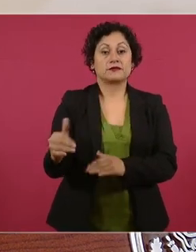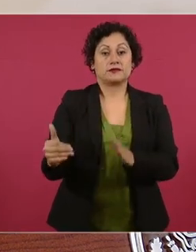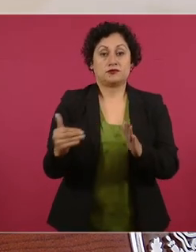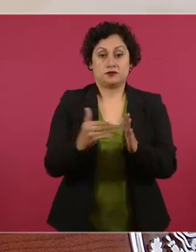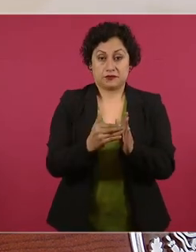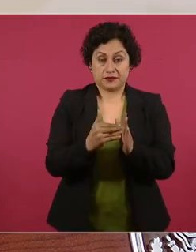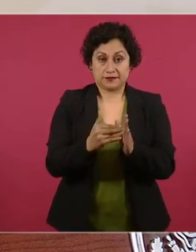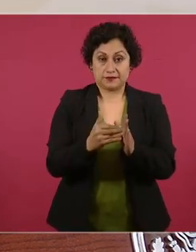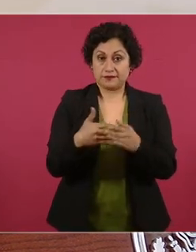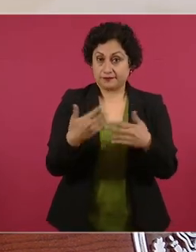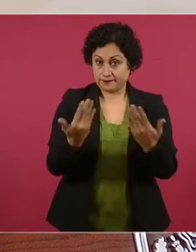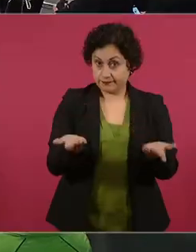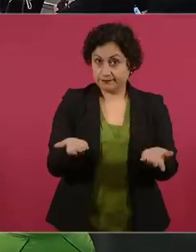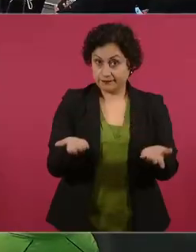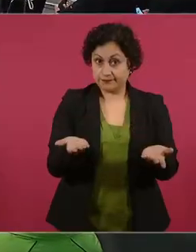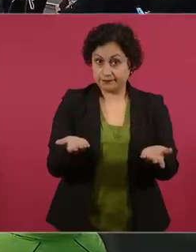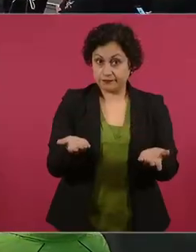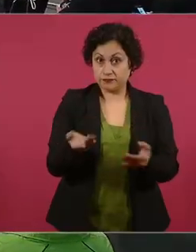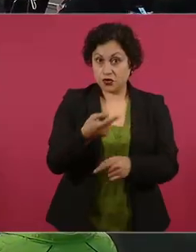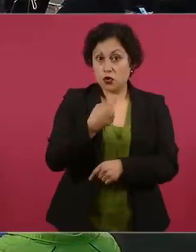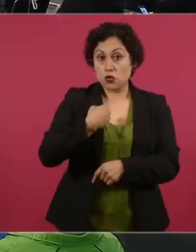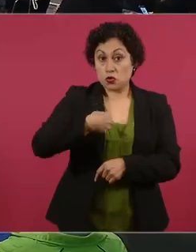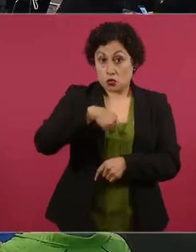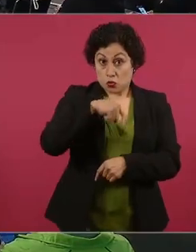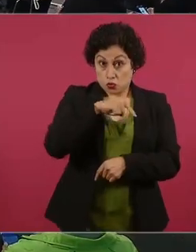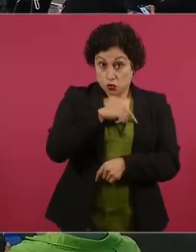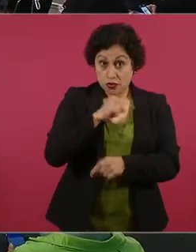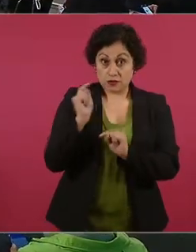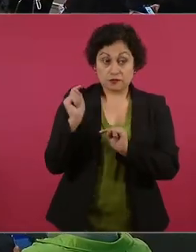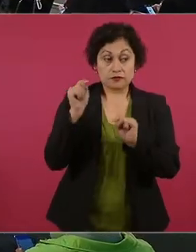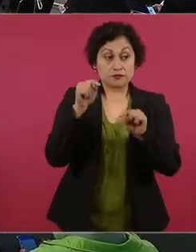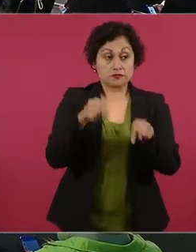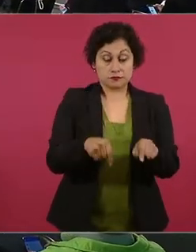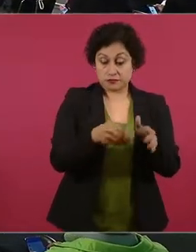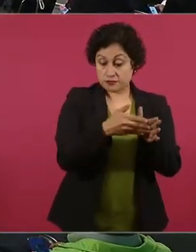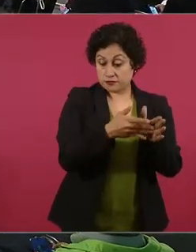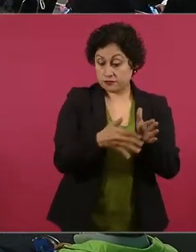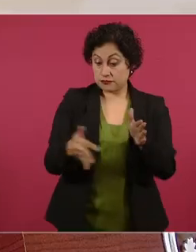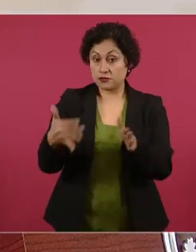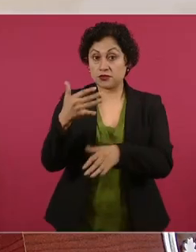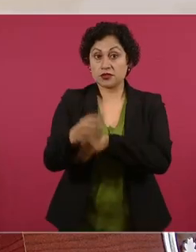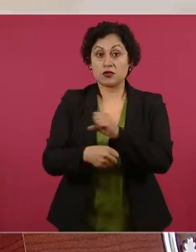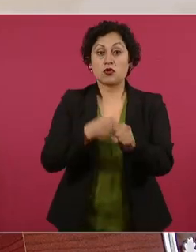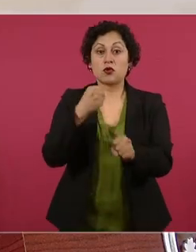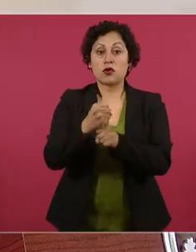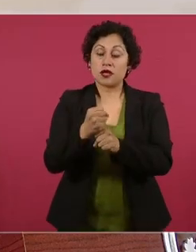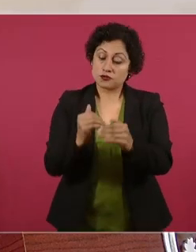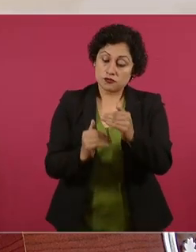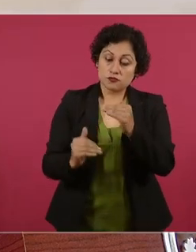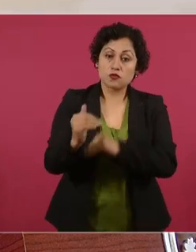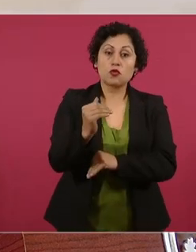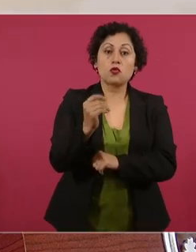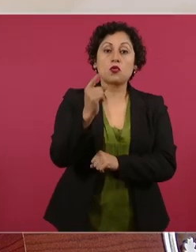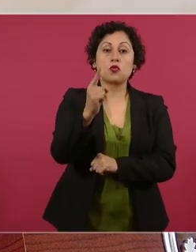O sea, en el tiempo que llevamos, 5 años, 1 billón 500 mil de aumento